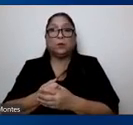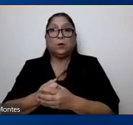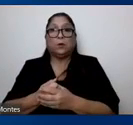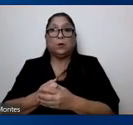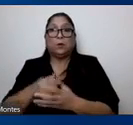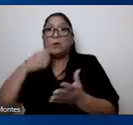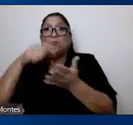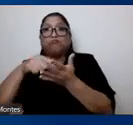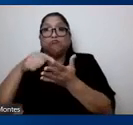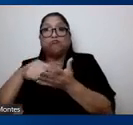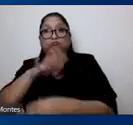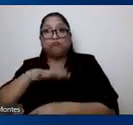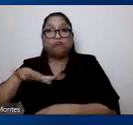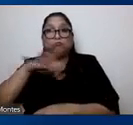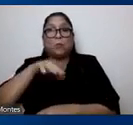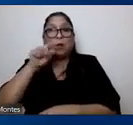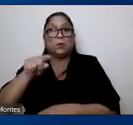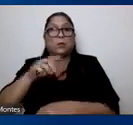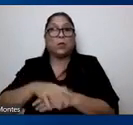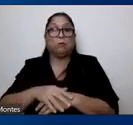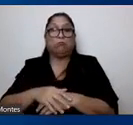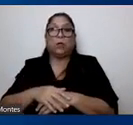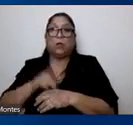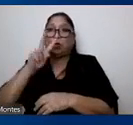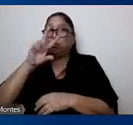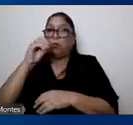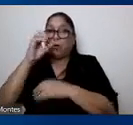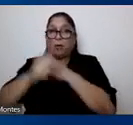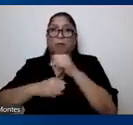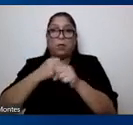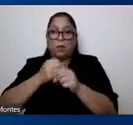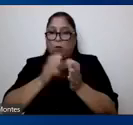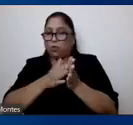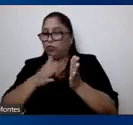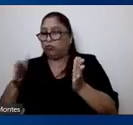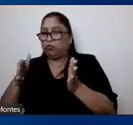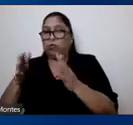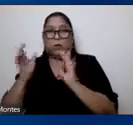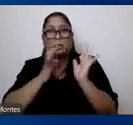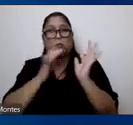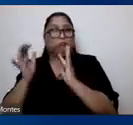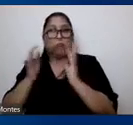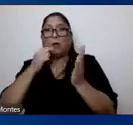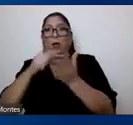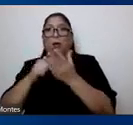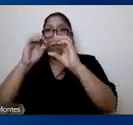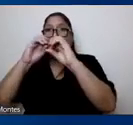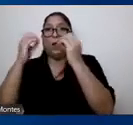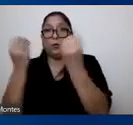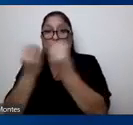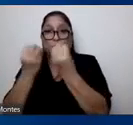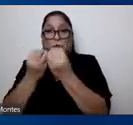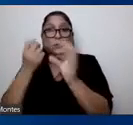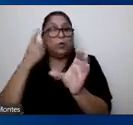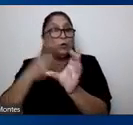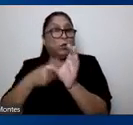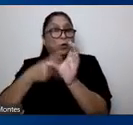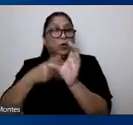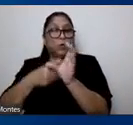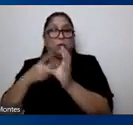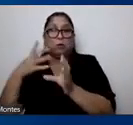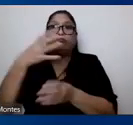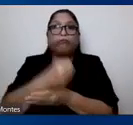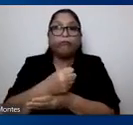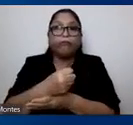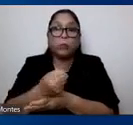es que se da pues, en estos 20 años de conflicto. Las organizaciones terroristas toman pues escenario